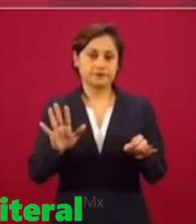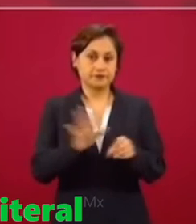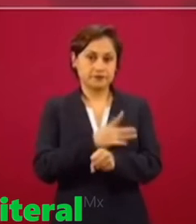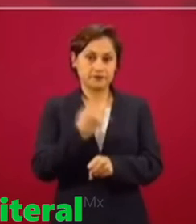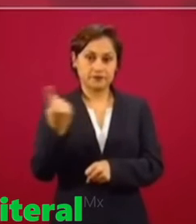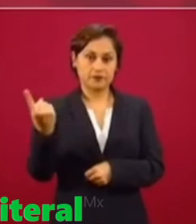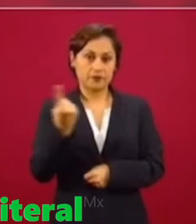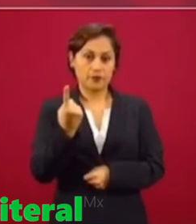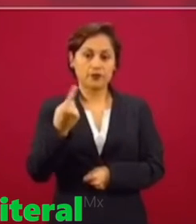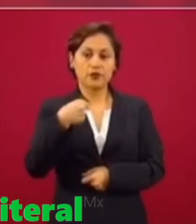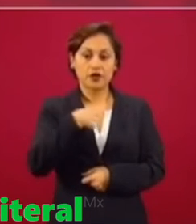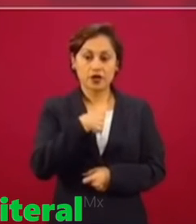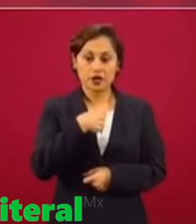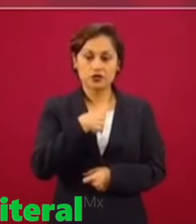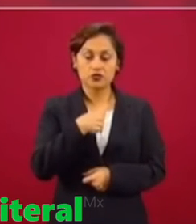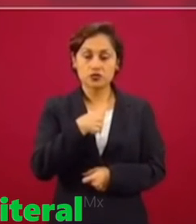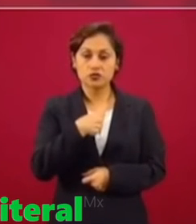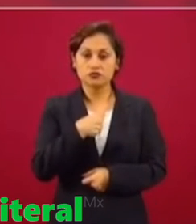tengo